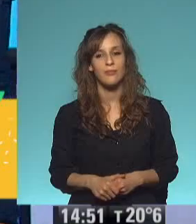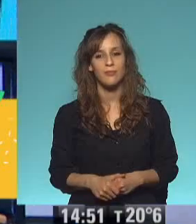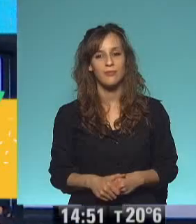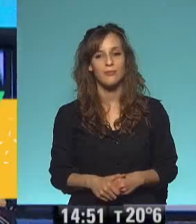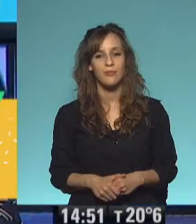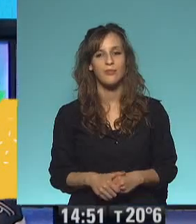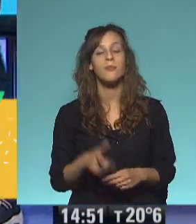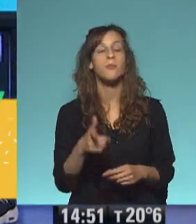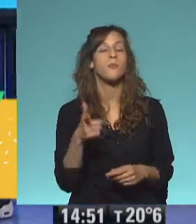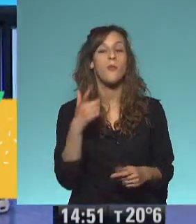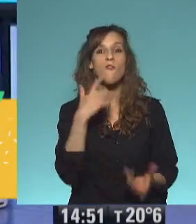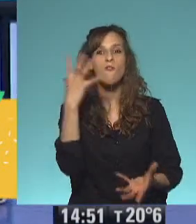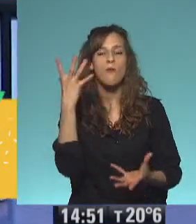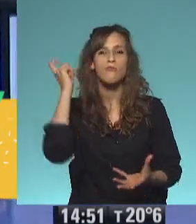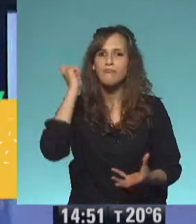El fuego no quiere quemar el palo.